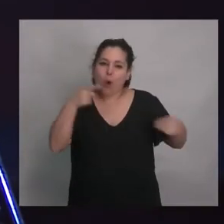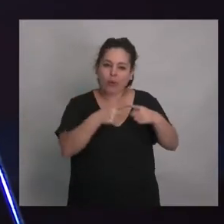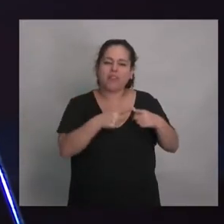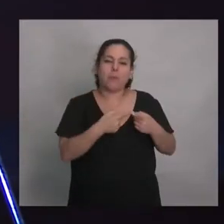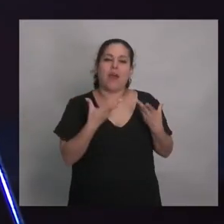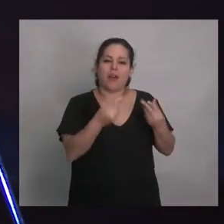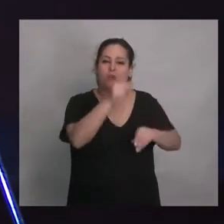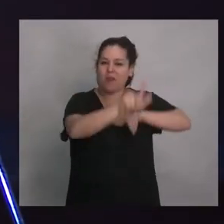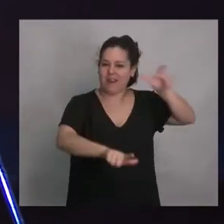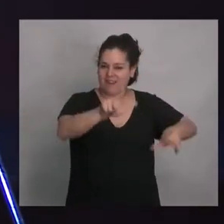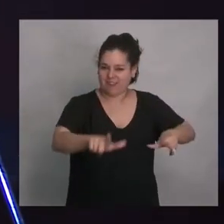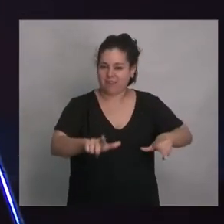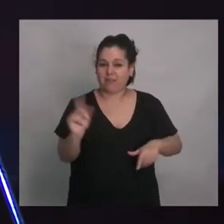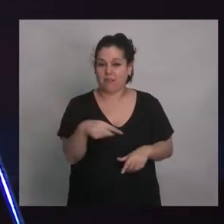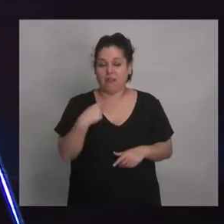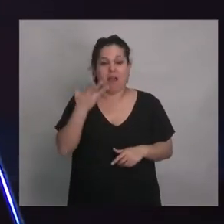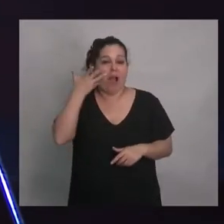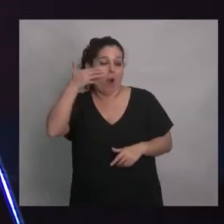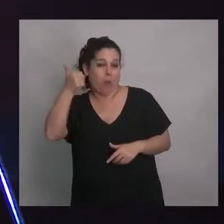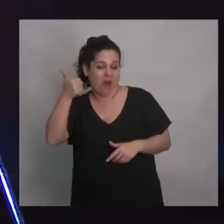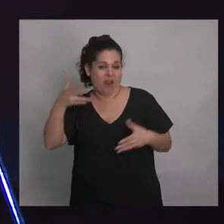41 años de lucha